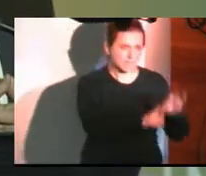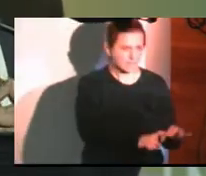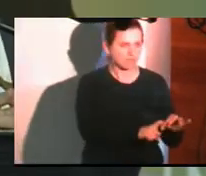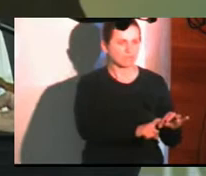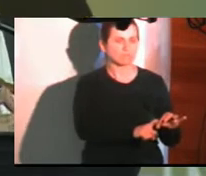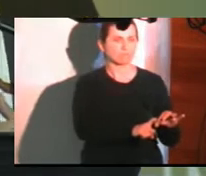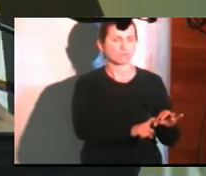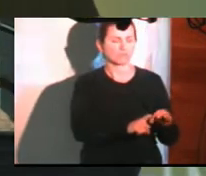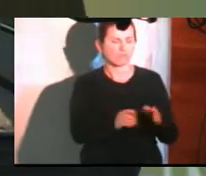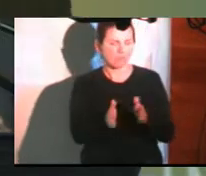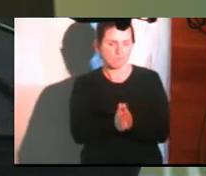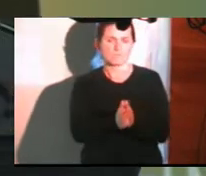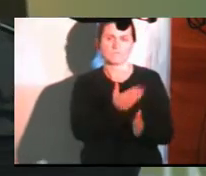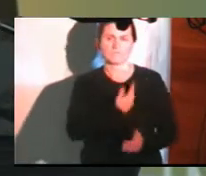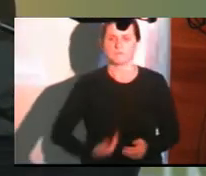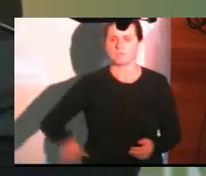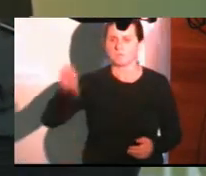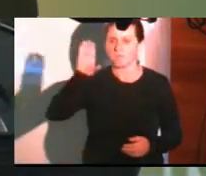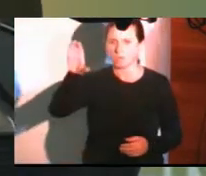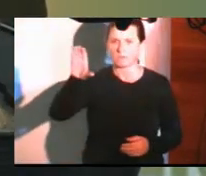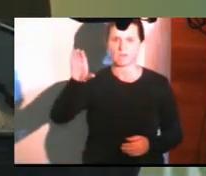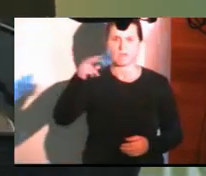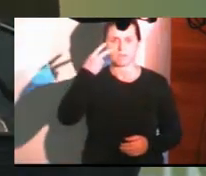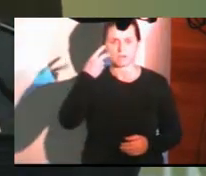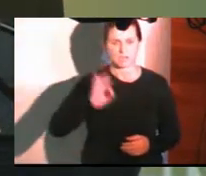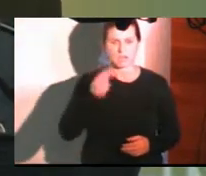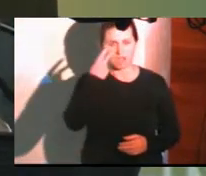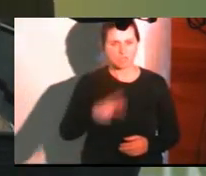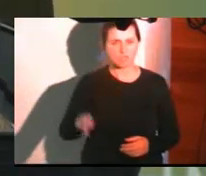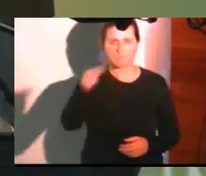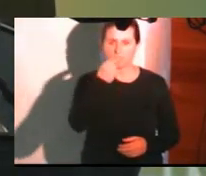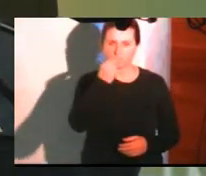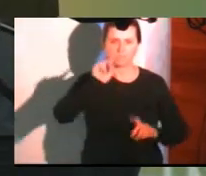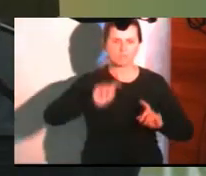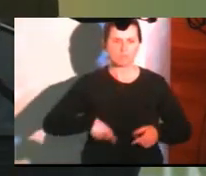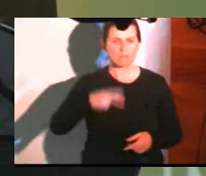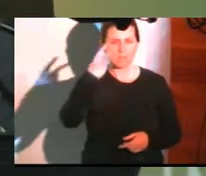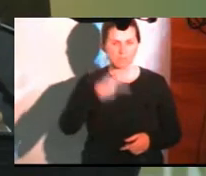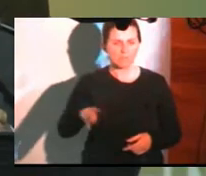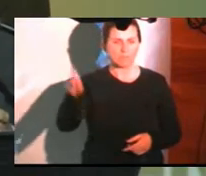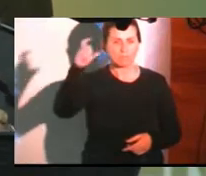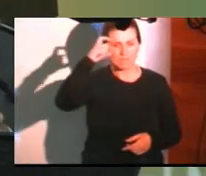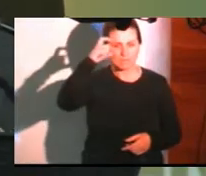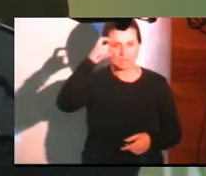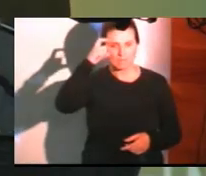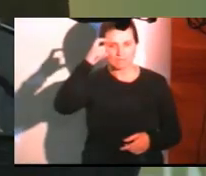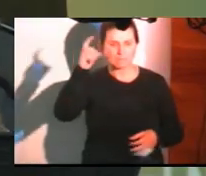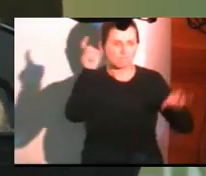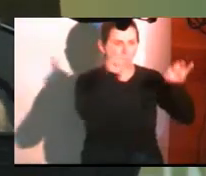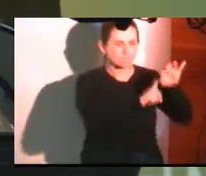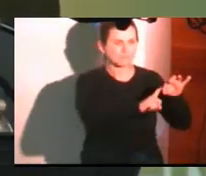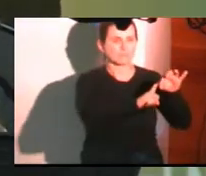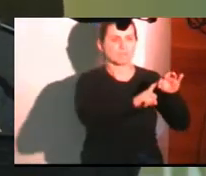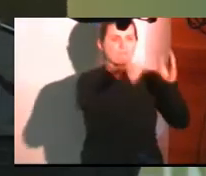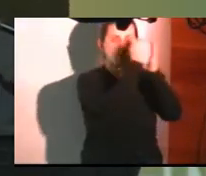el 2011, 2010 también se firmaron convenios al Plan Argentina Conectada, y el año pasado se